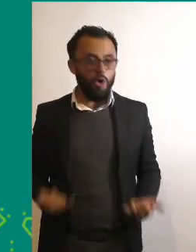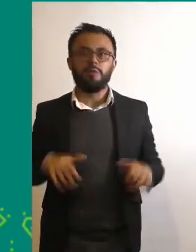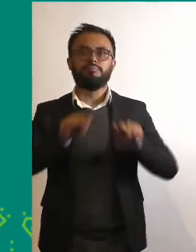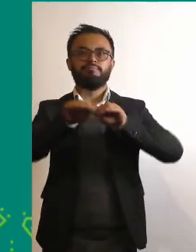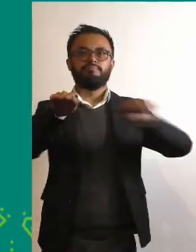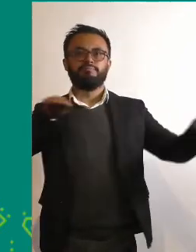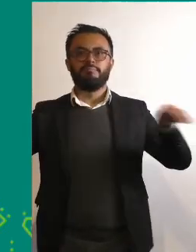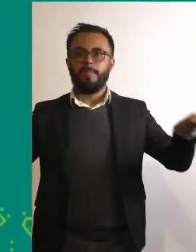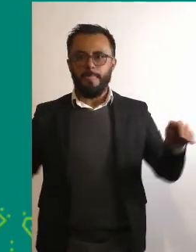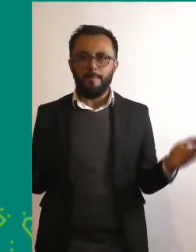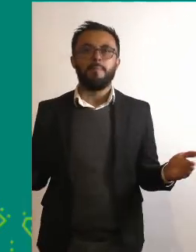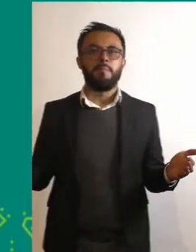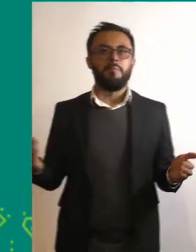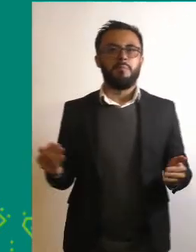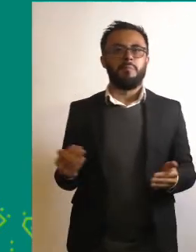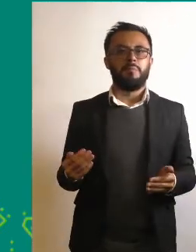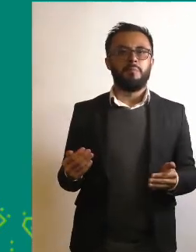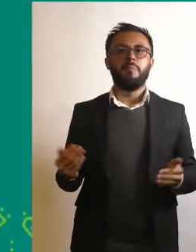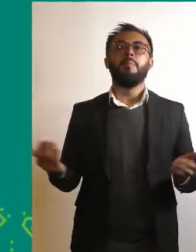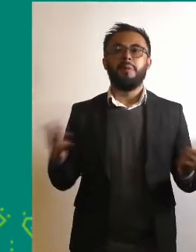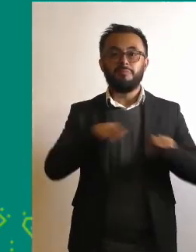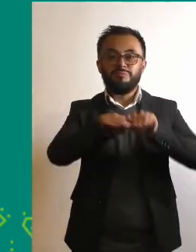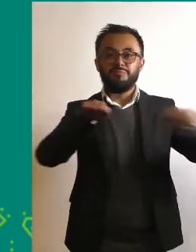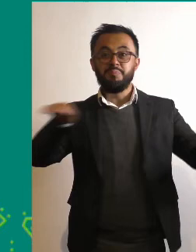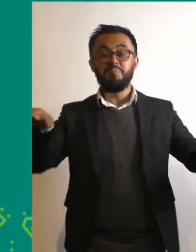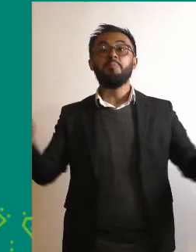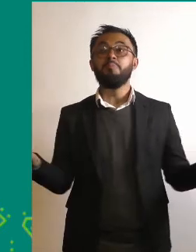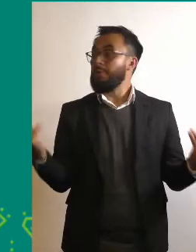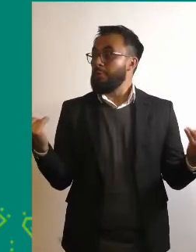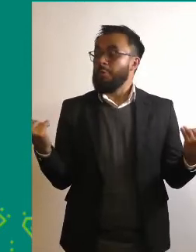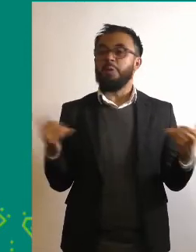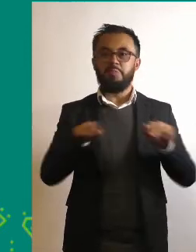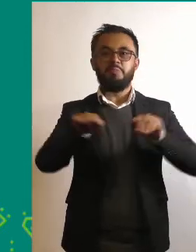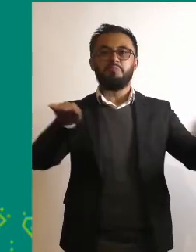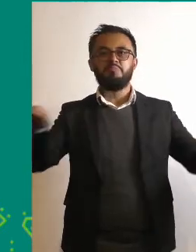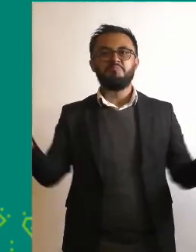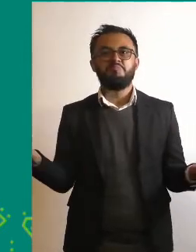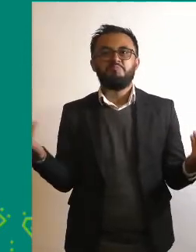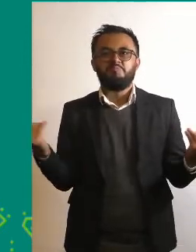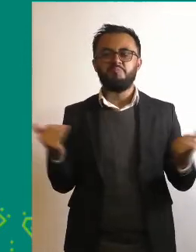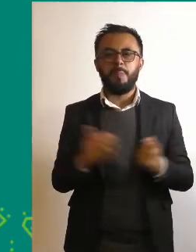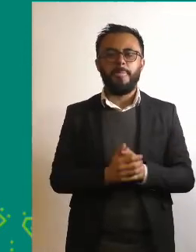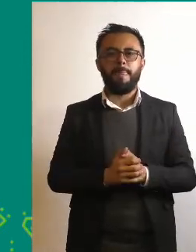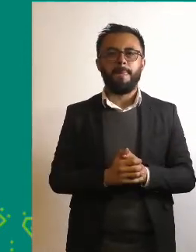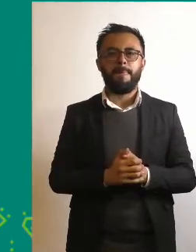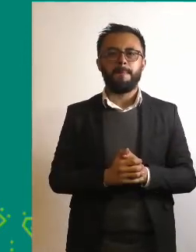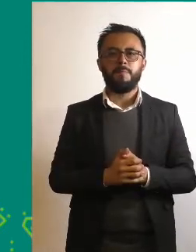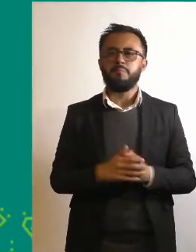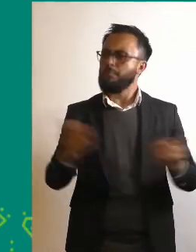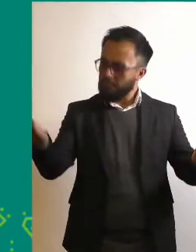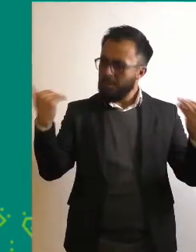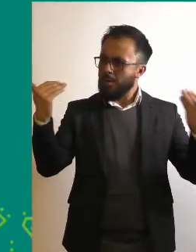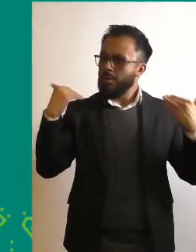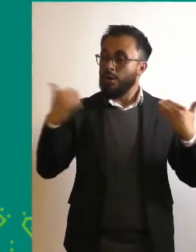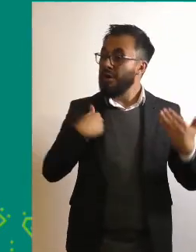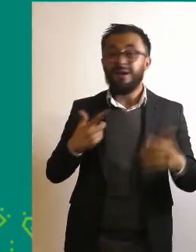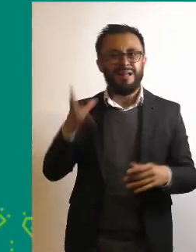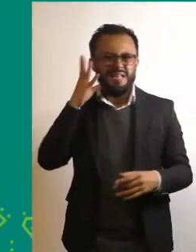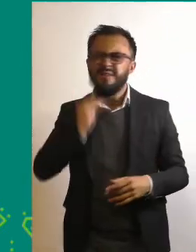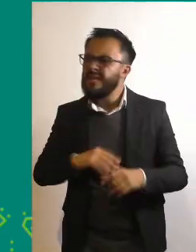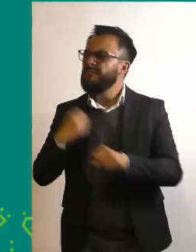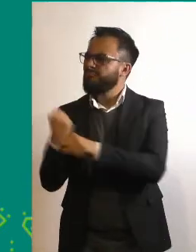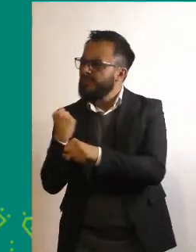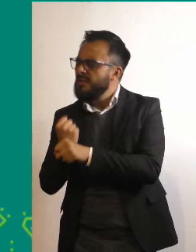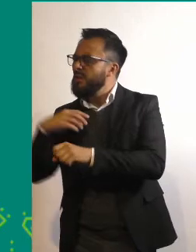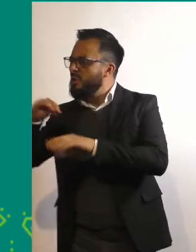continuemos generando además una transferencia de el trabajo que venimos desarrollando en temas